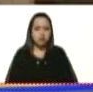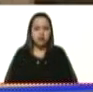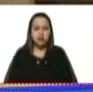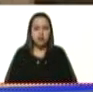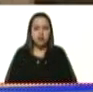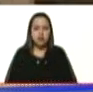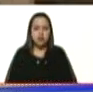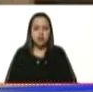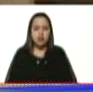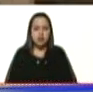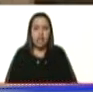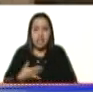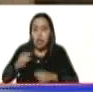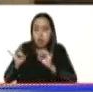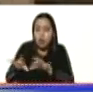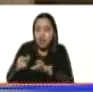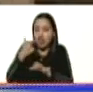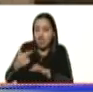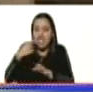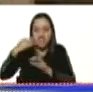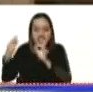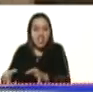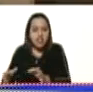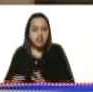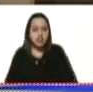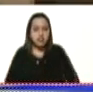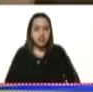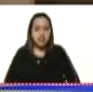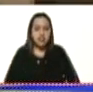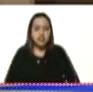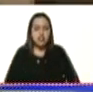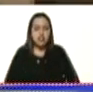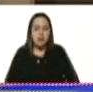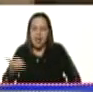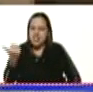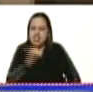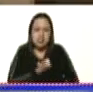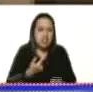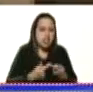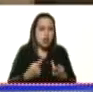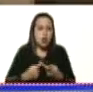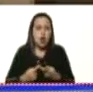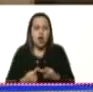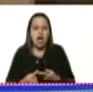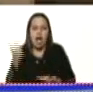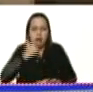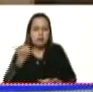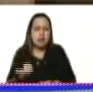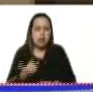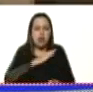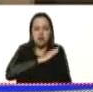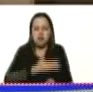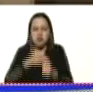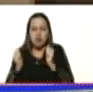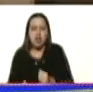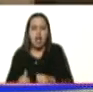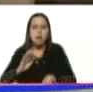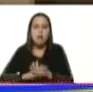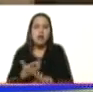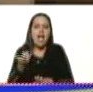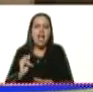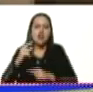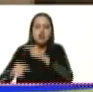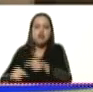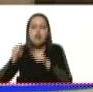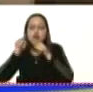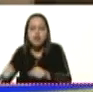Les duele que uno diga la verdad, bárbaros y salvajes y genocidas, porque son responsables de la muerte y el